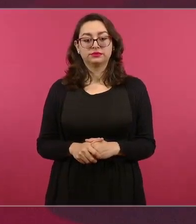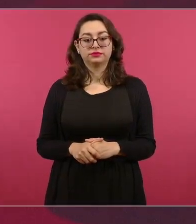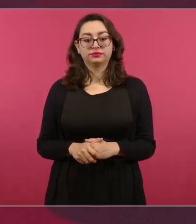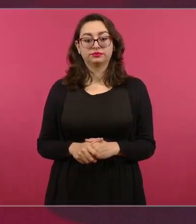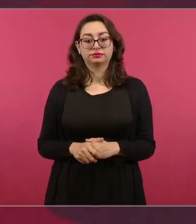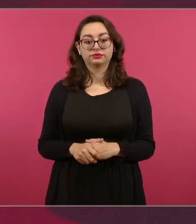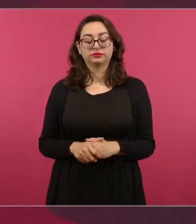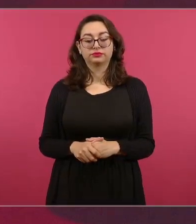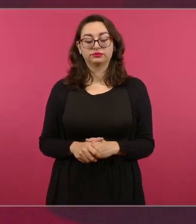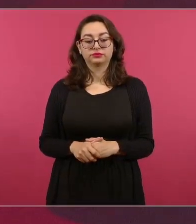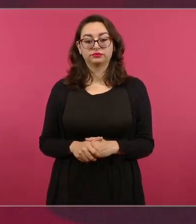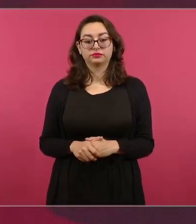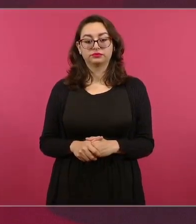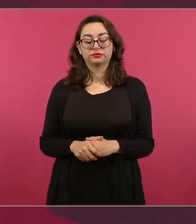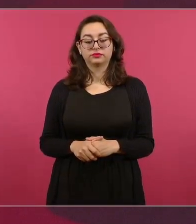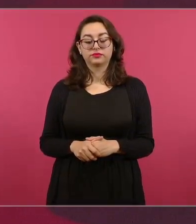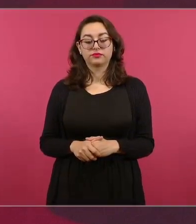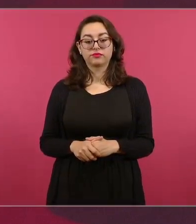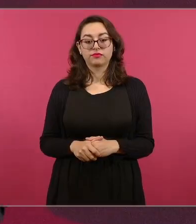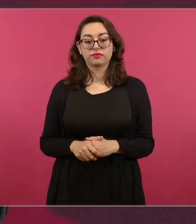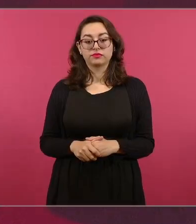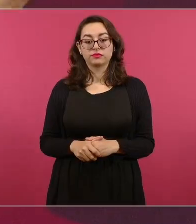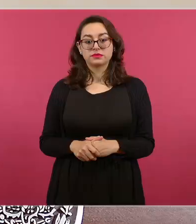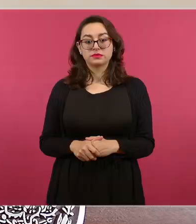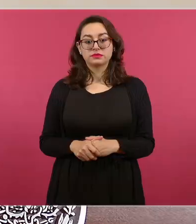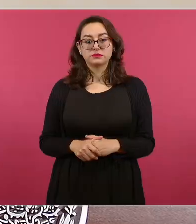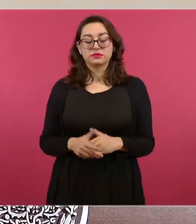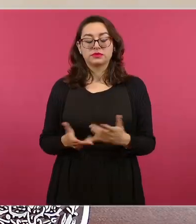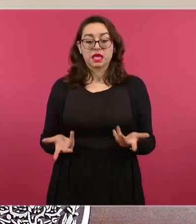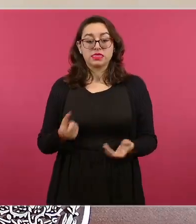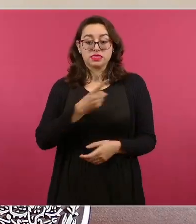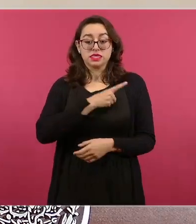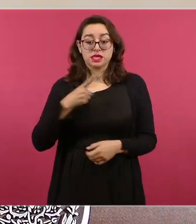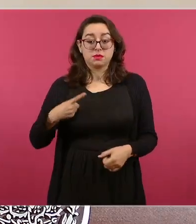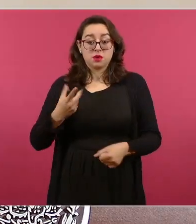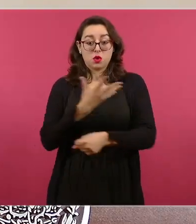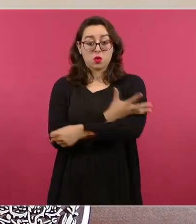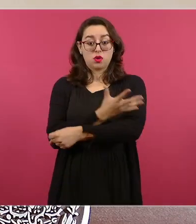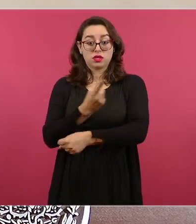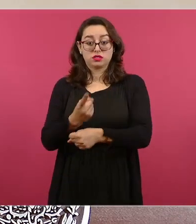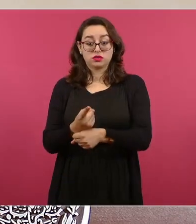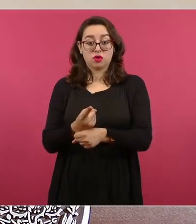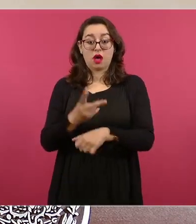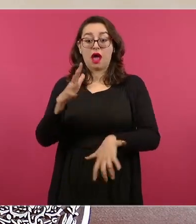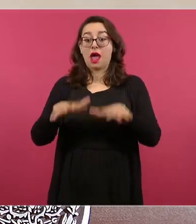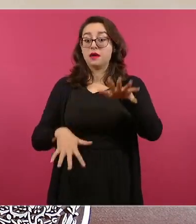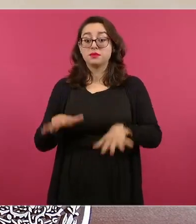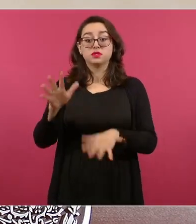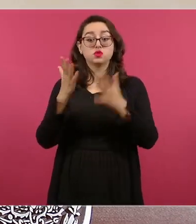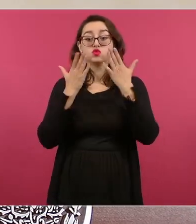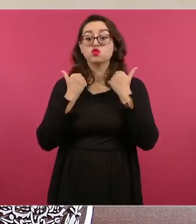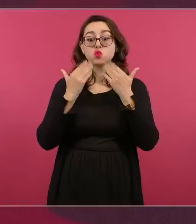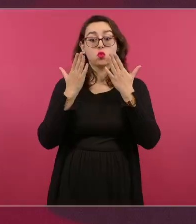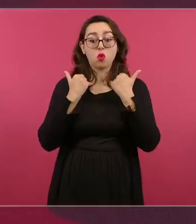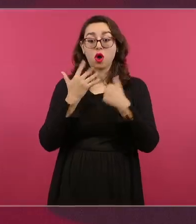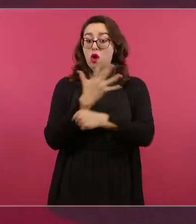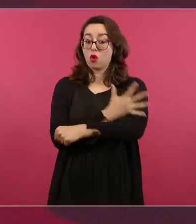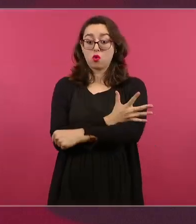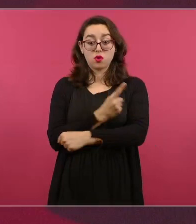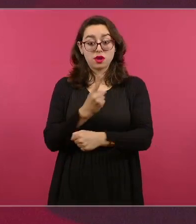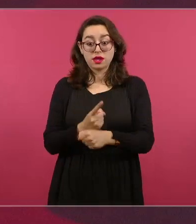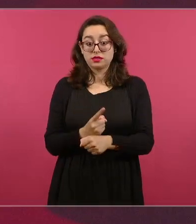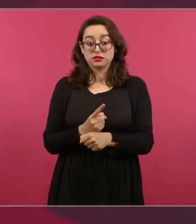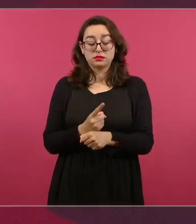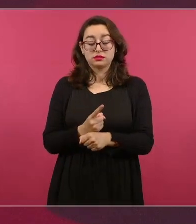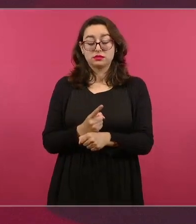tampoco mal, yo diría deshonesto, que eso no es de buenos y malos, no